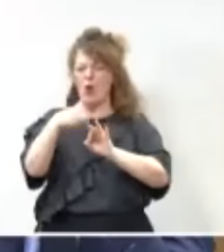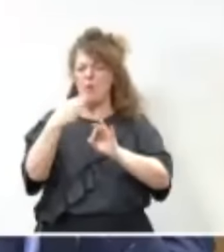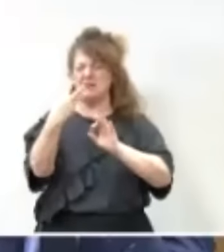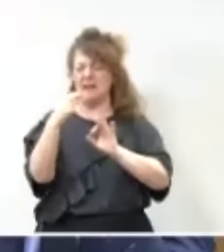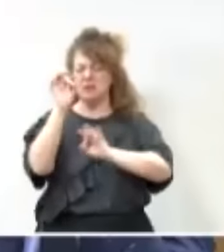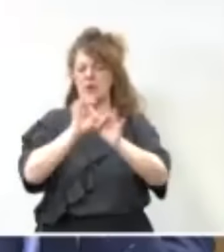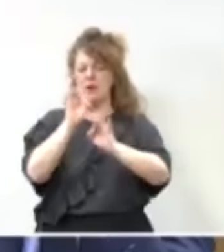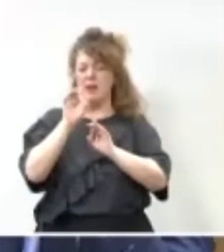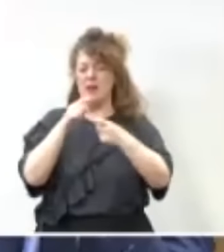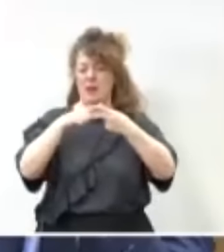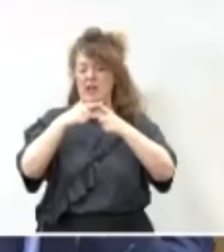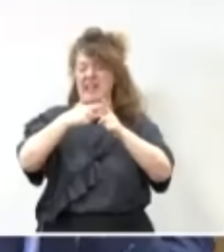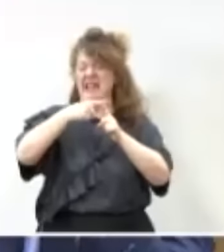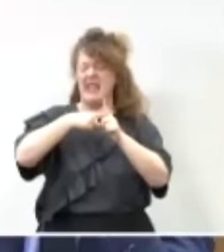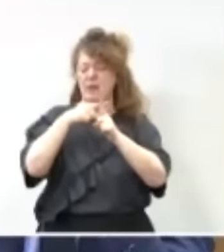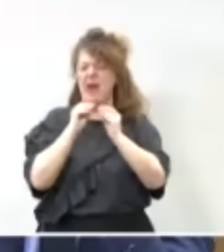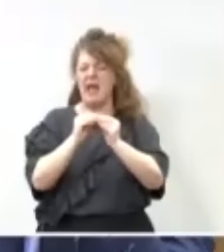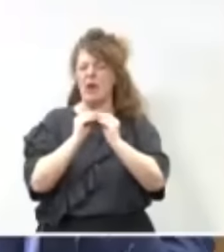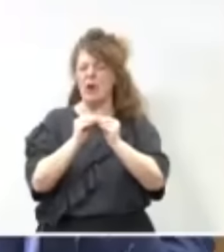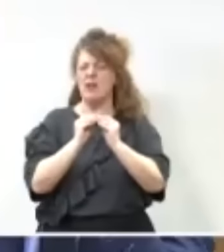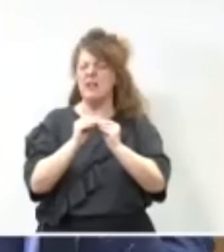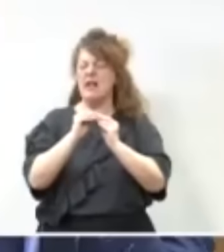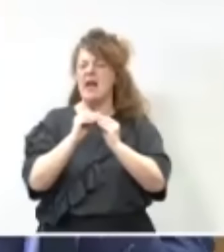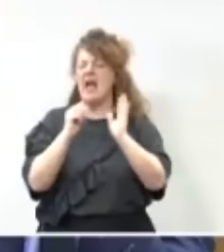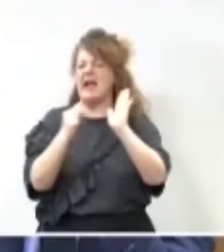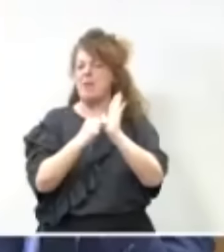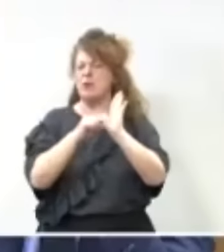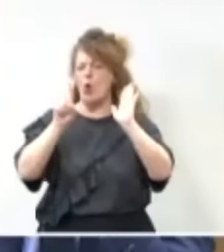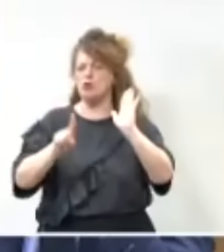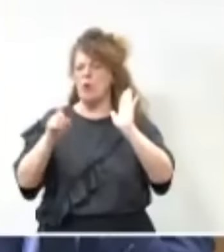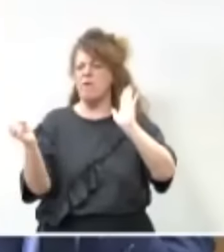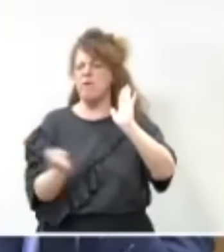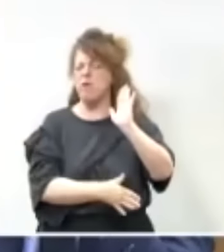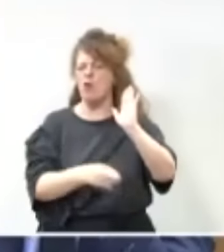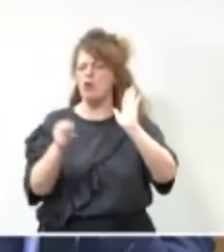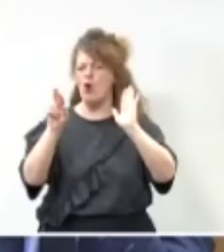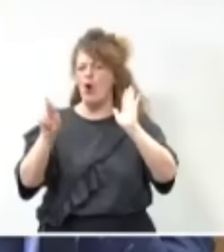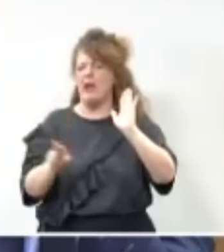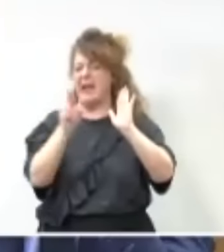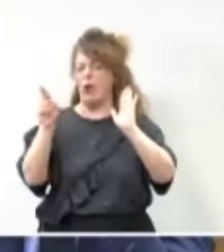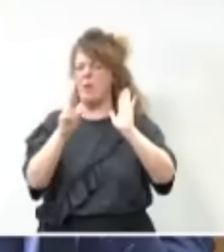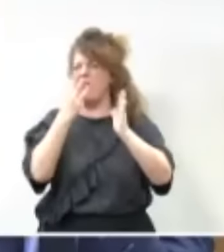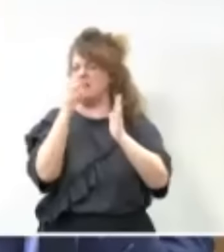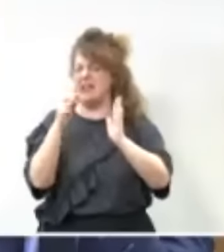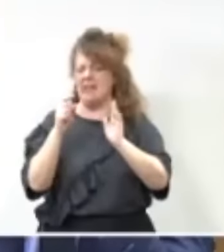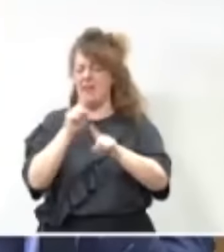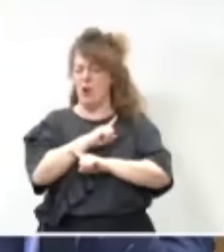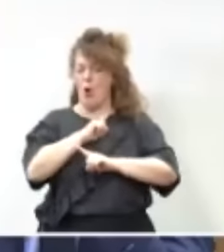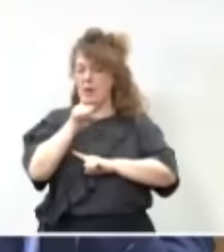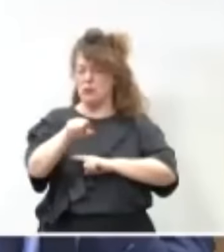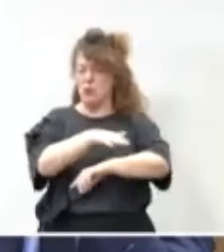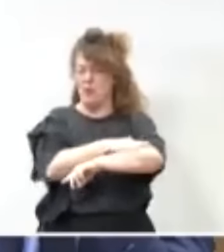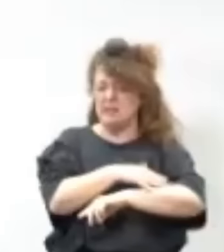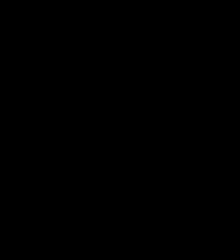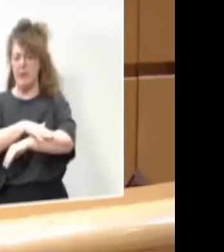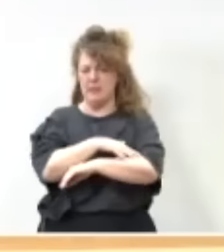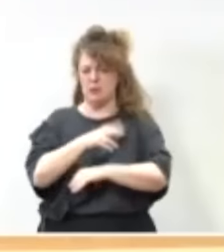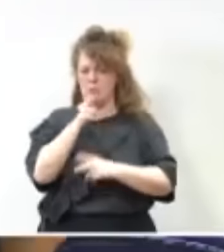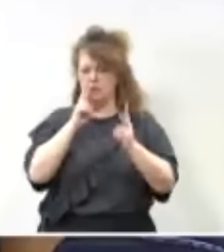37,3% son los niveles de ejecución del capítulo 6 y de los fondos de recuperación a 30 de noviembre de su ministerio. ¿Le parece